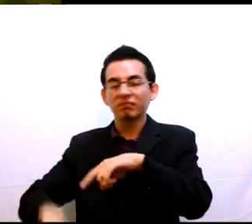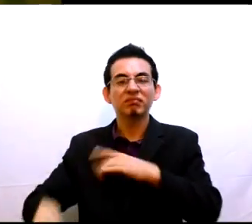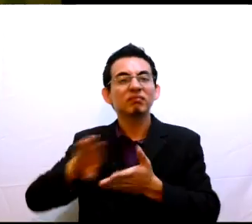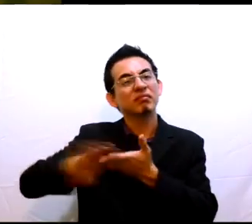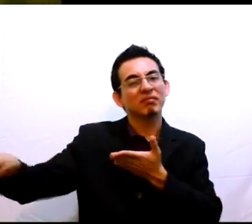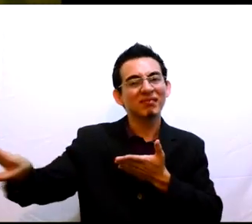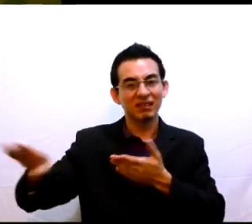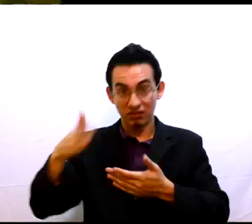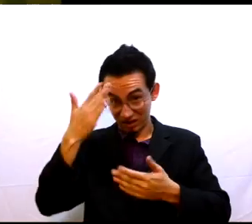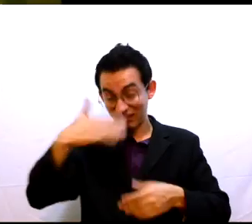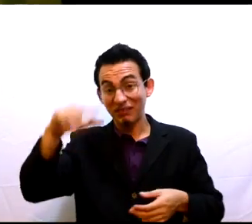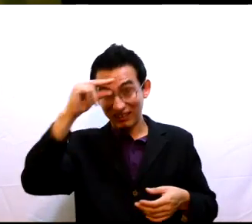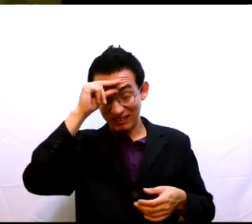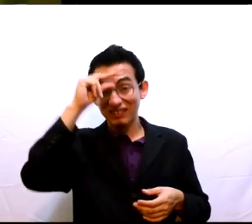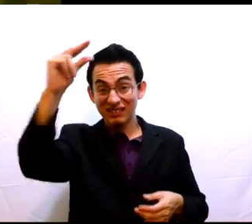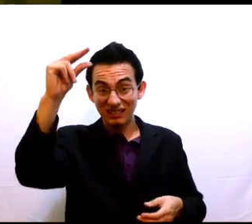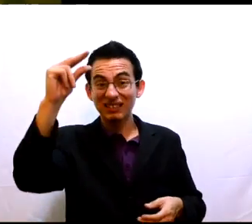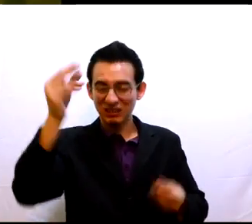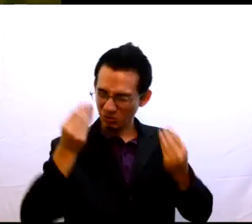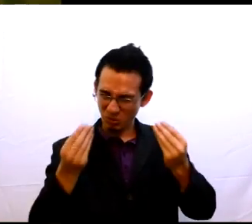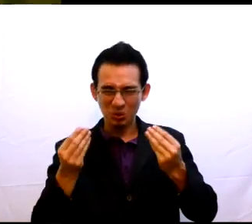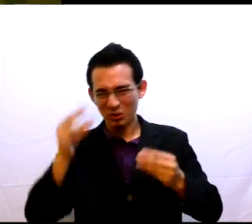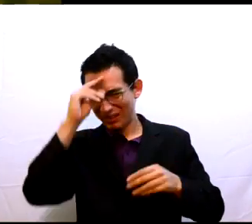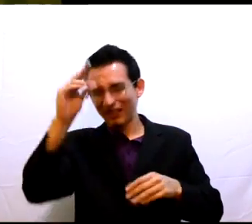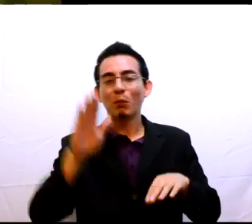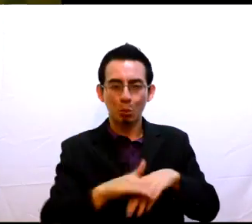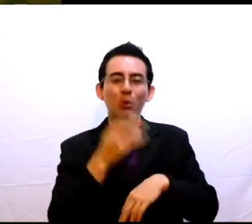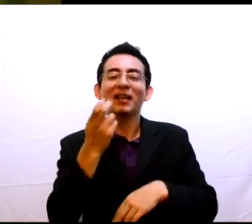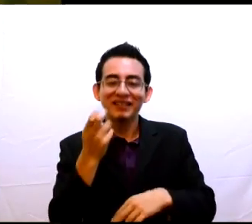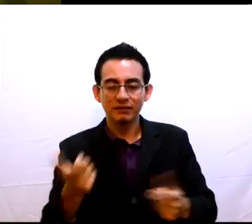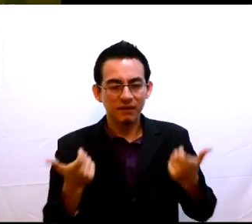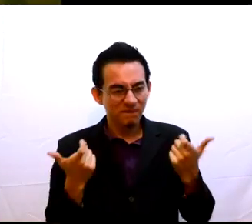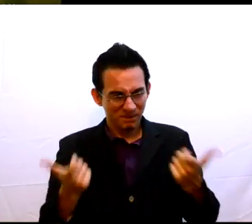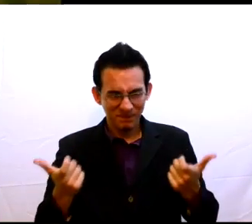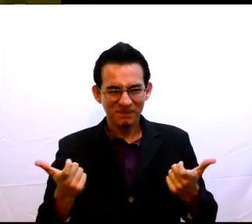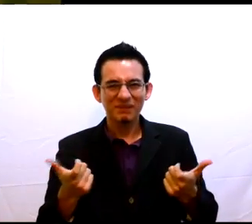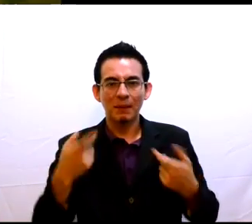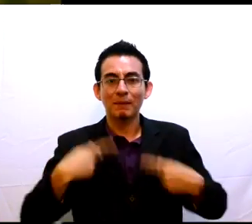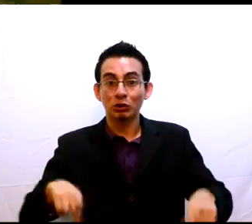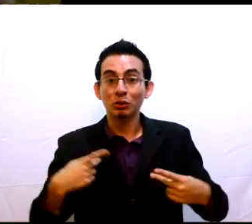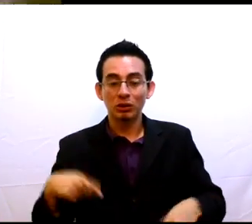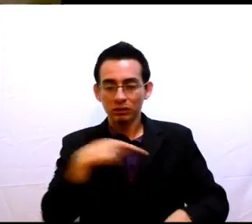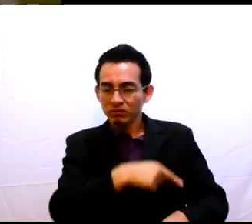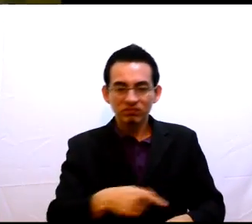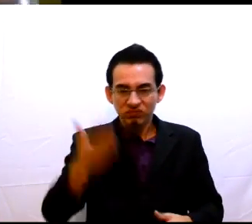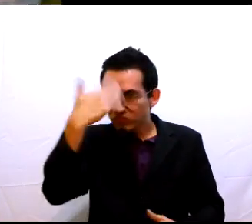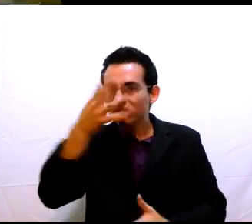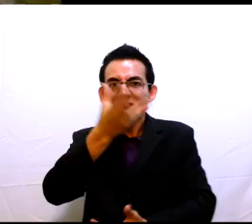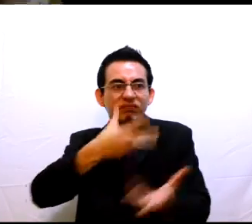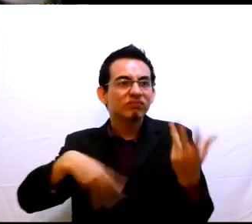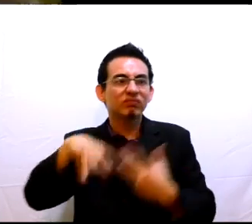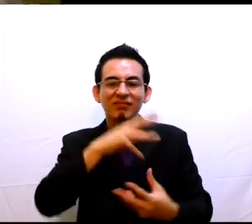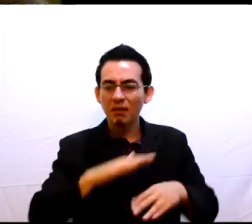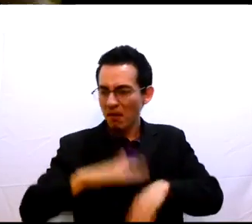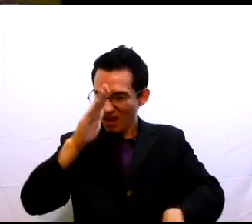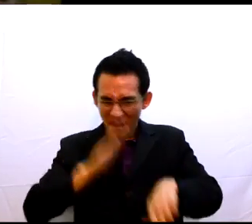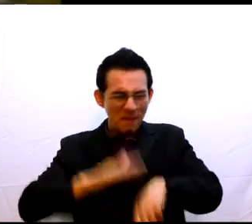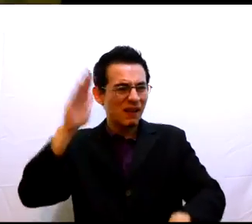sea saben hacer negocios entonces eso le ha ayudado a él a acumular